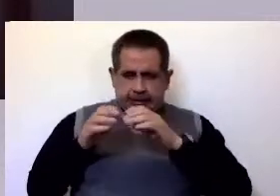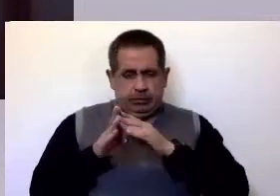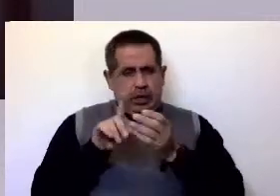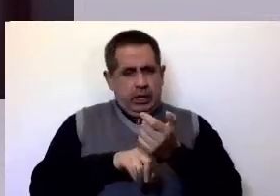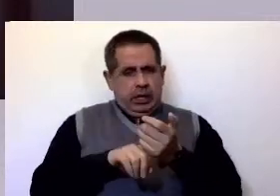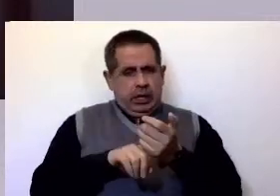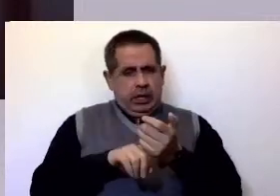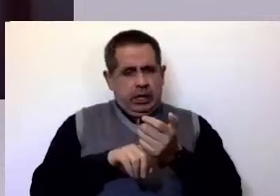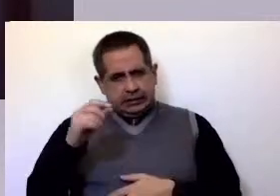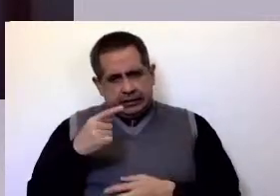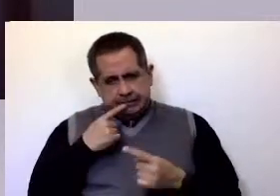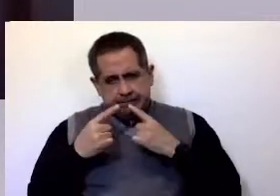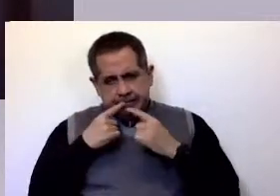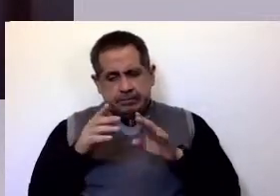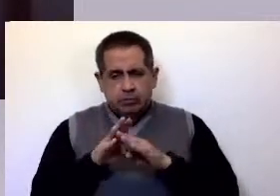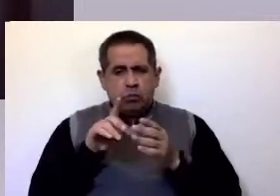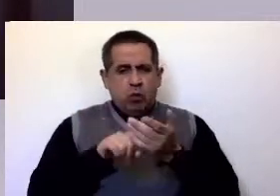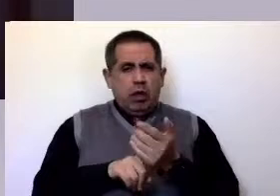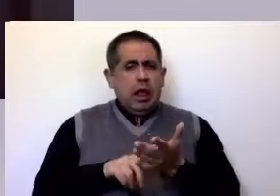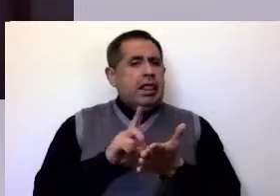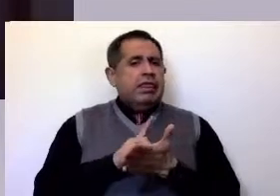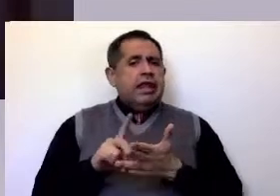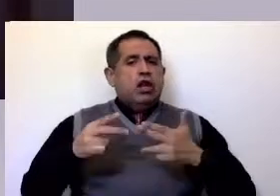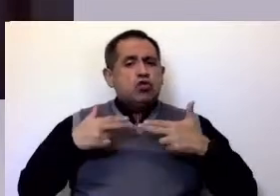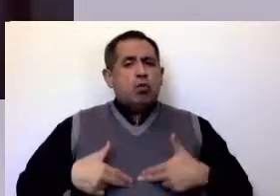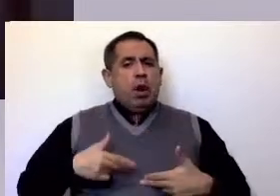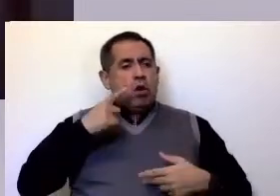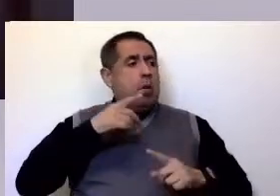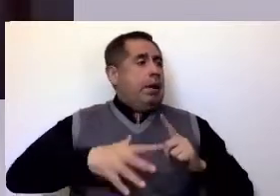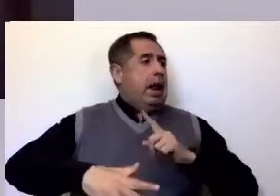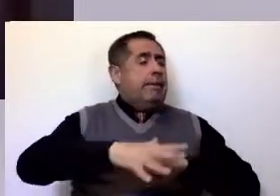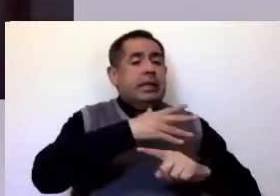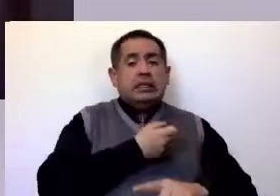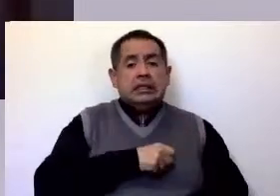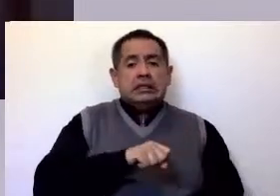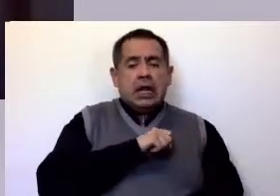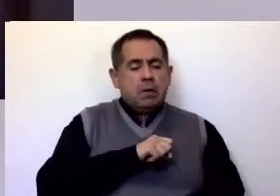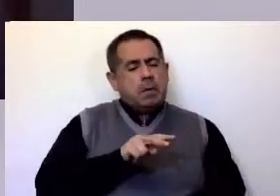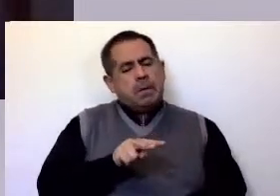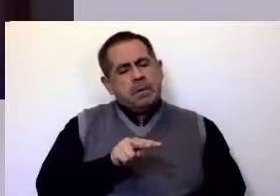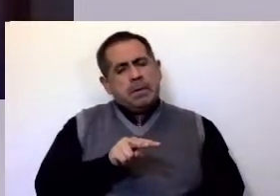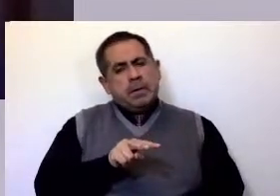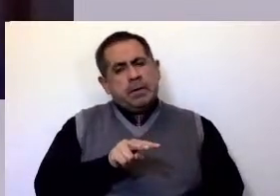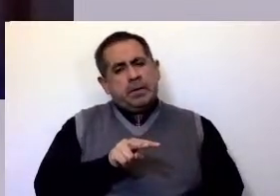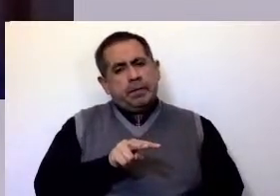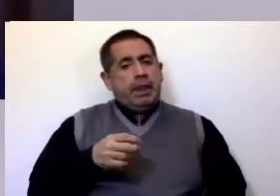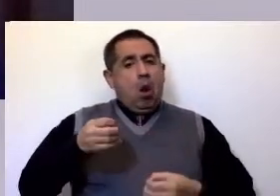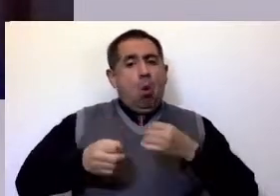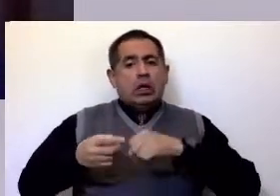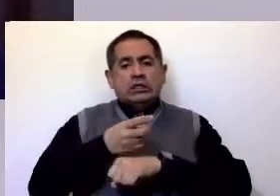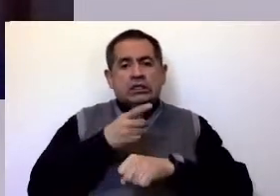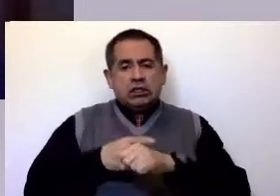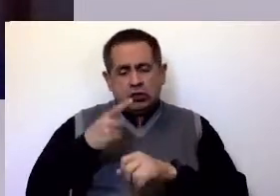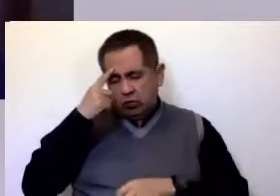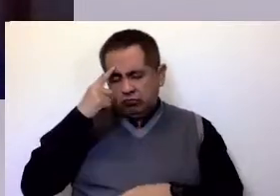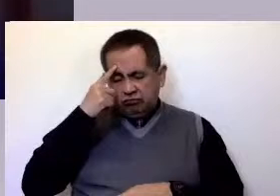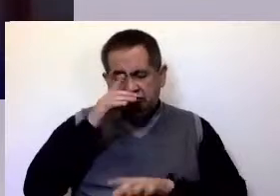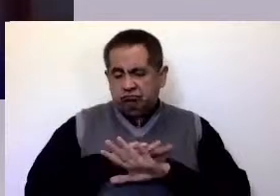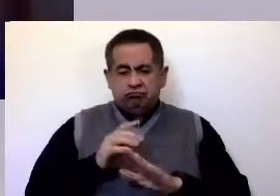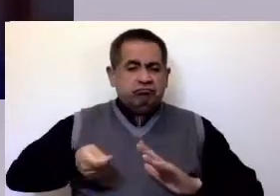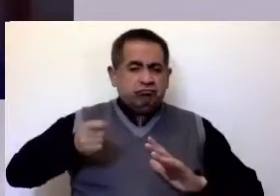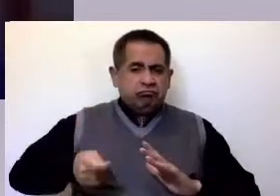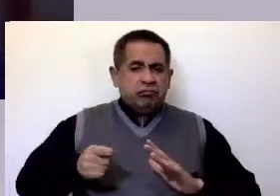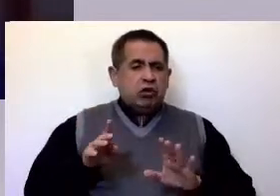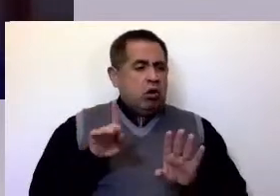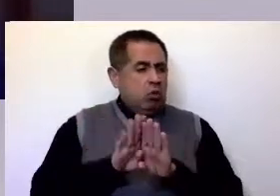quejosa el derecho humano a un ambiente sano el juez de distrito concluyó que del contenido